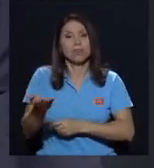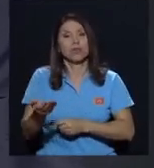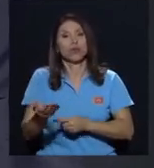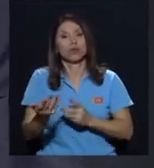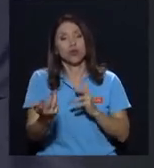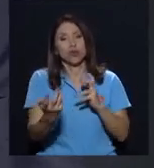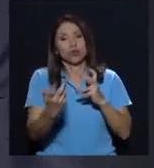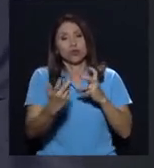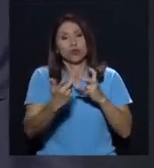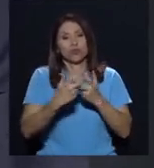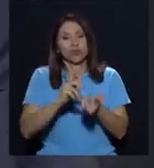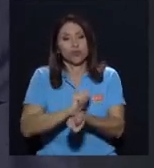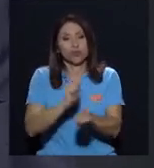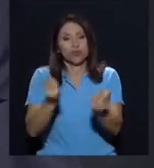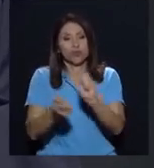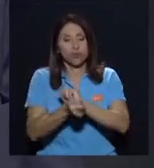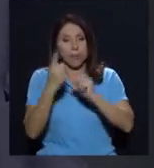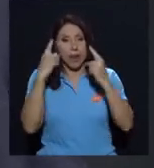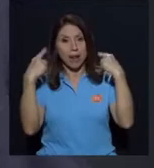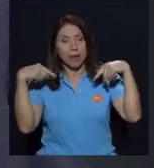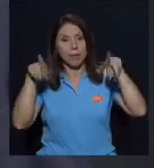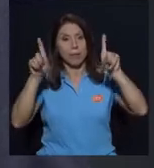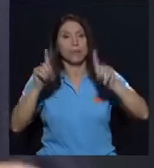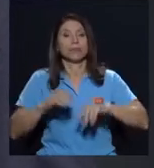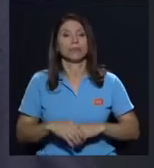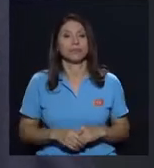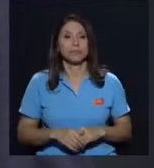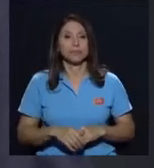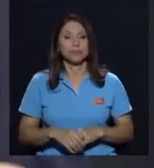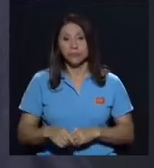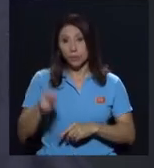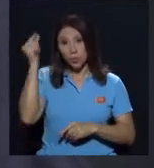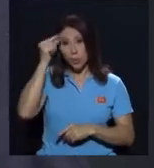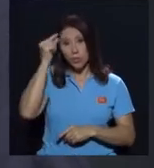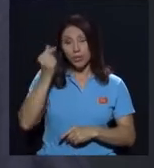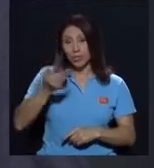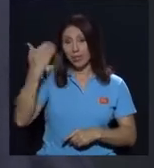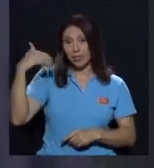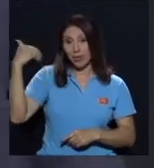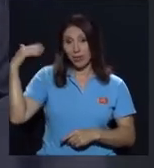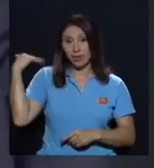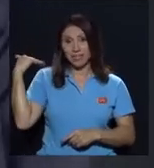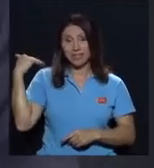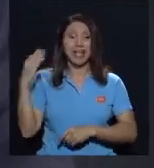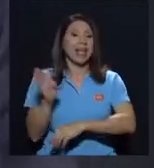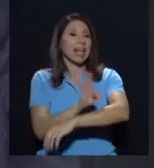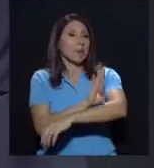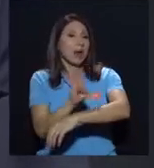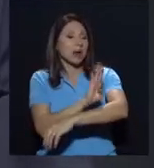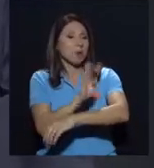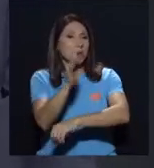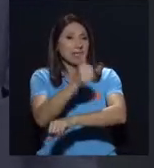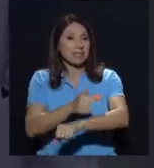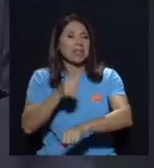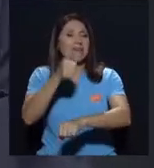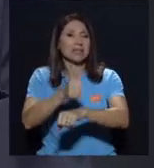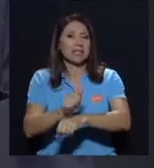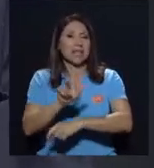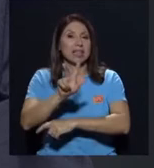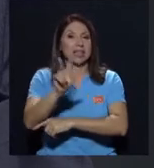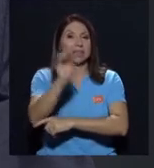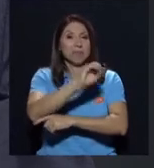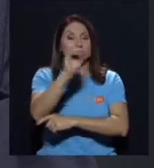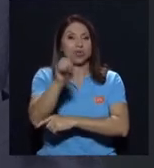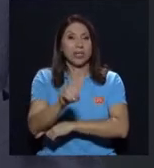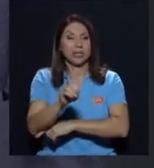de alcanzar esa meta de inflación en periodos anteriores por ejemplo el banco flash establecía un 3% pero si la meta en las